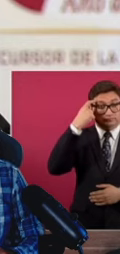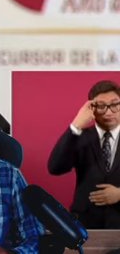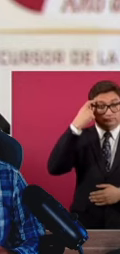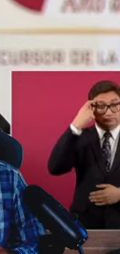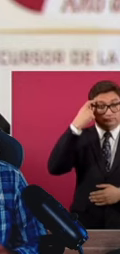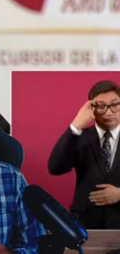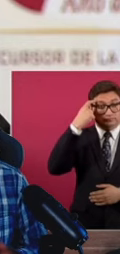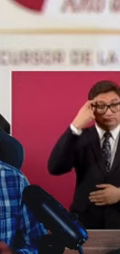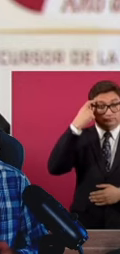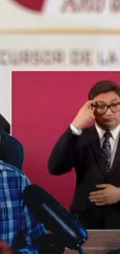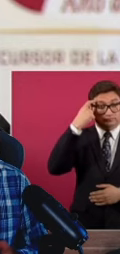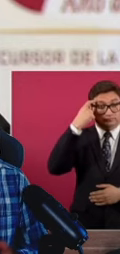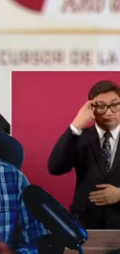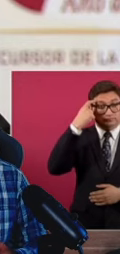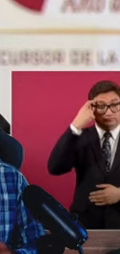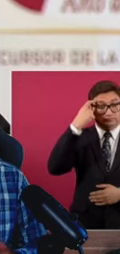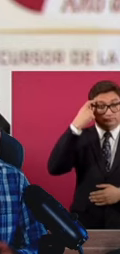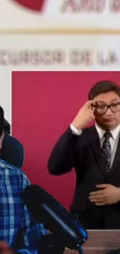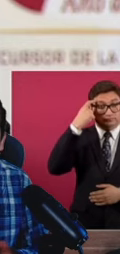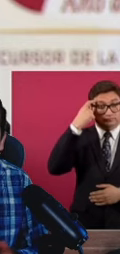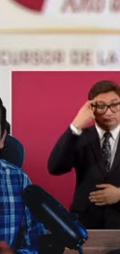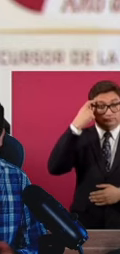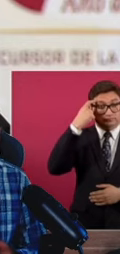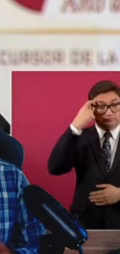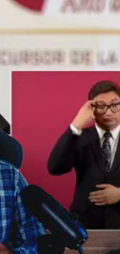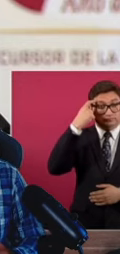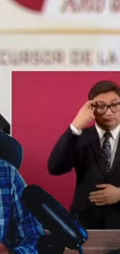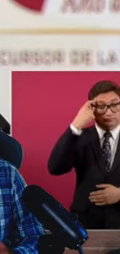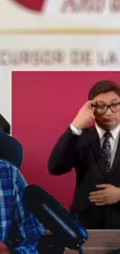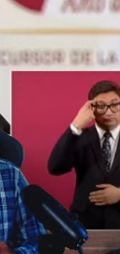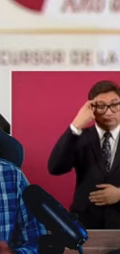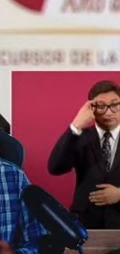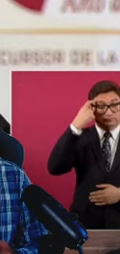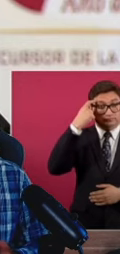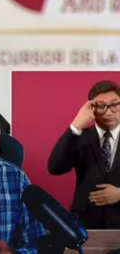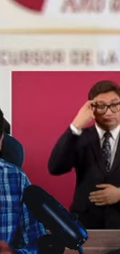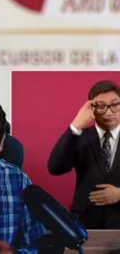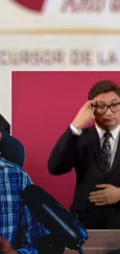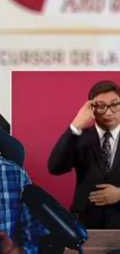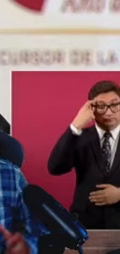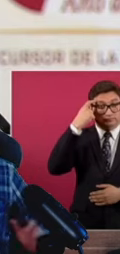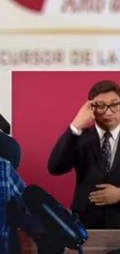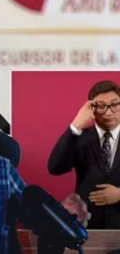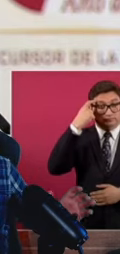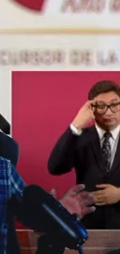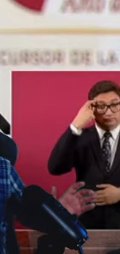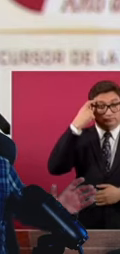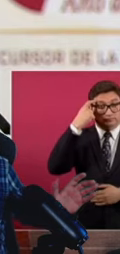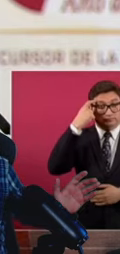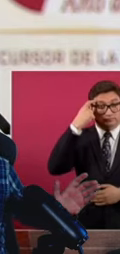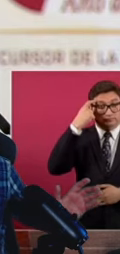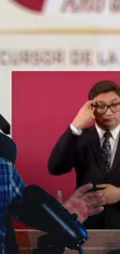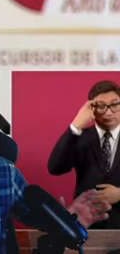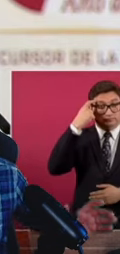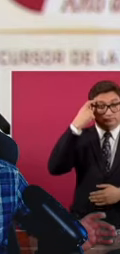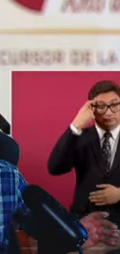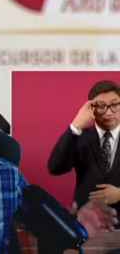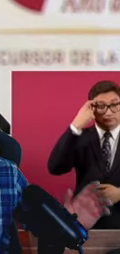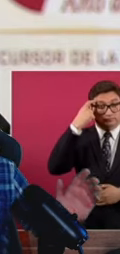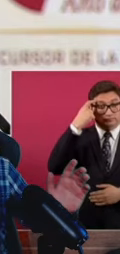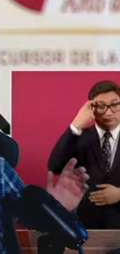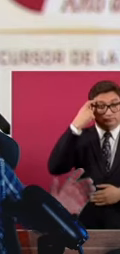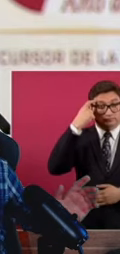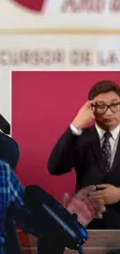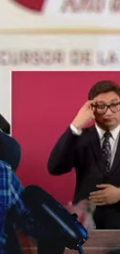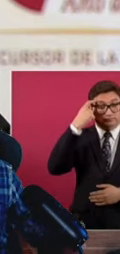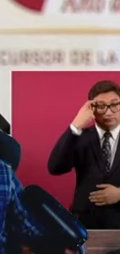violencia, porque no hay oportunidades. Eso es lo que realmente se tiene que combatir. Escuchemos qué fue lo que dijo el día de hoy el presidente Andrés Manuel,